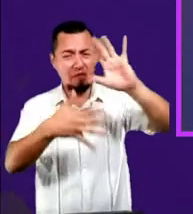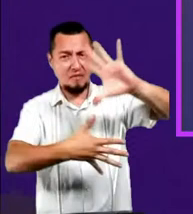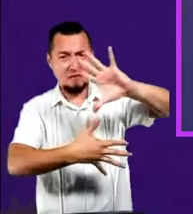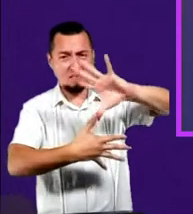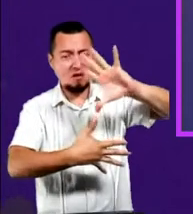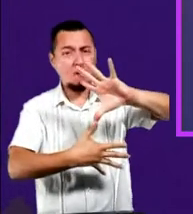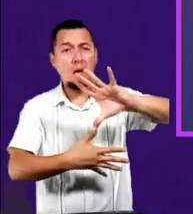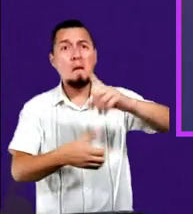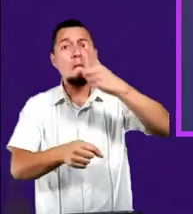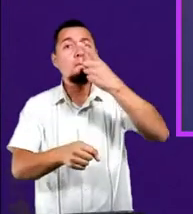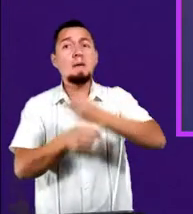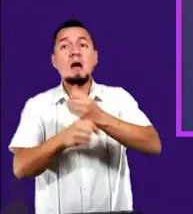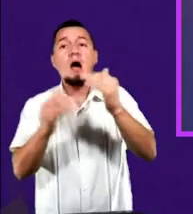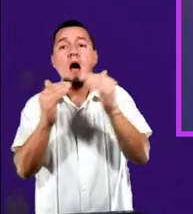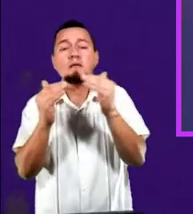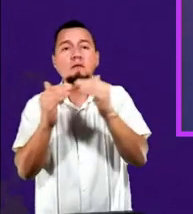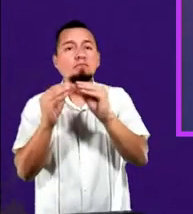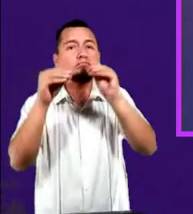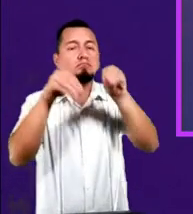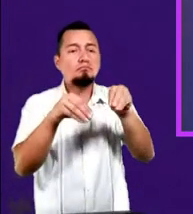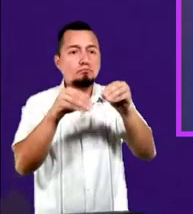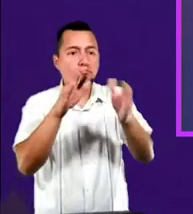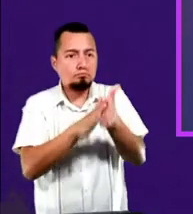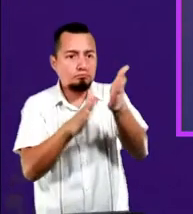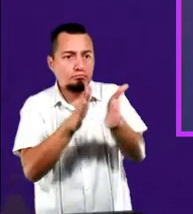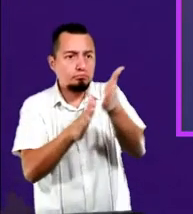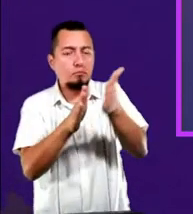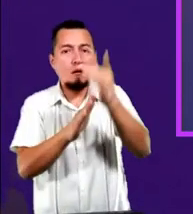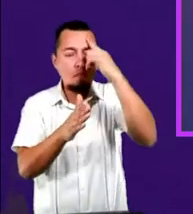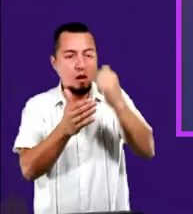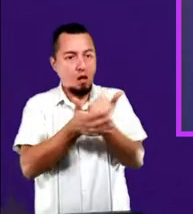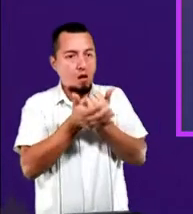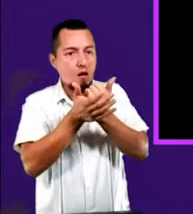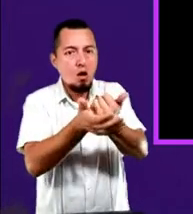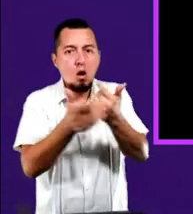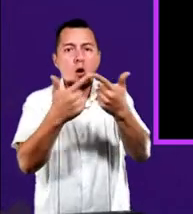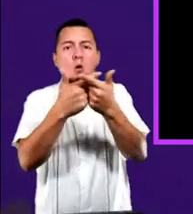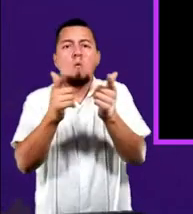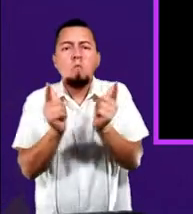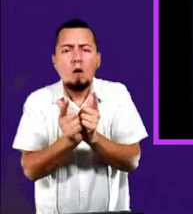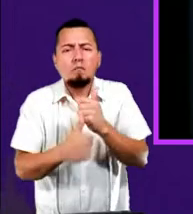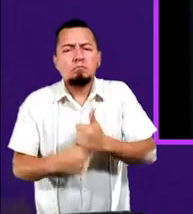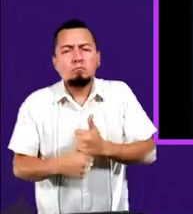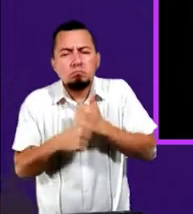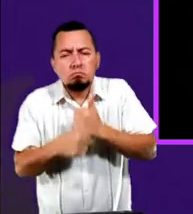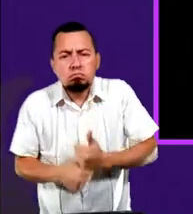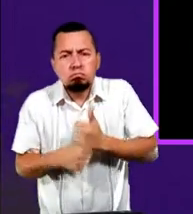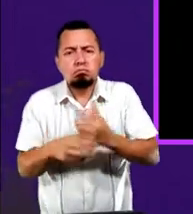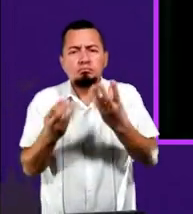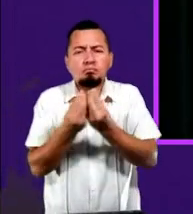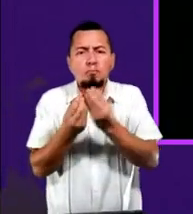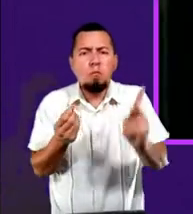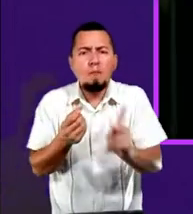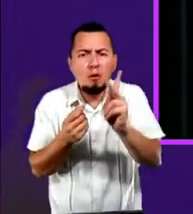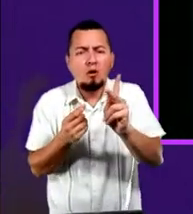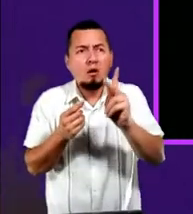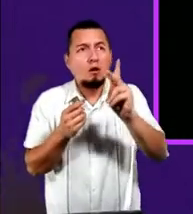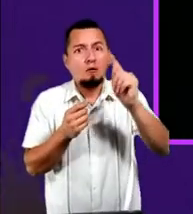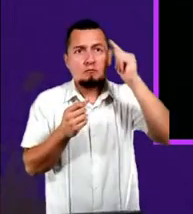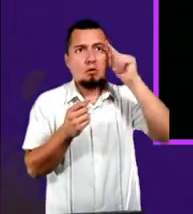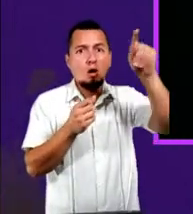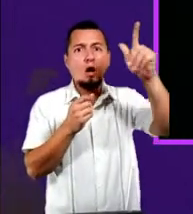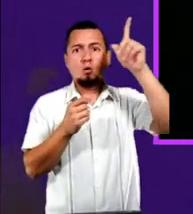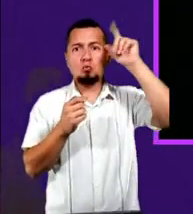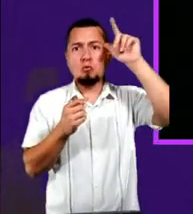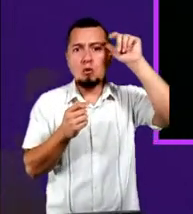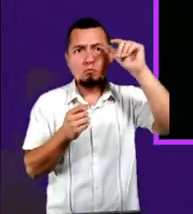ayudar a grupos vulnerables en torno al santuario, las primeras escuelas para niñas y